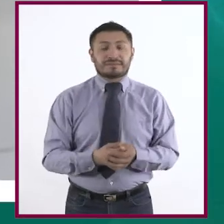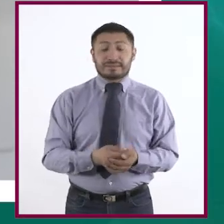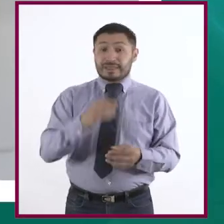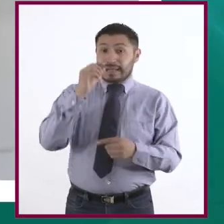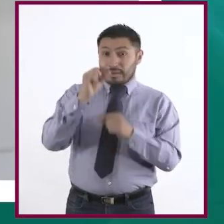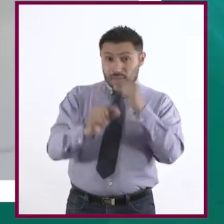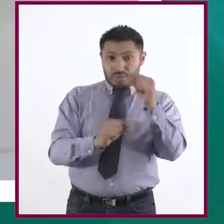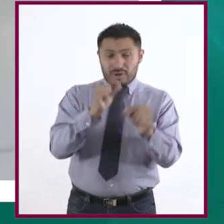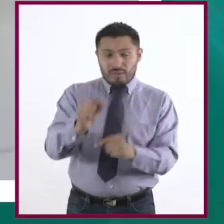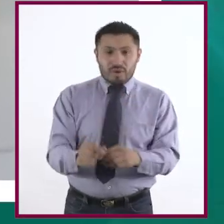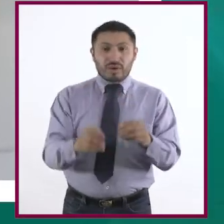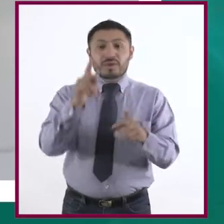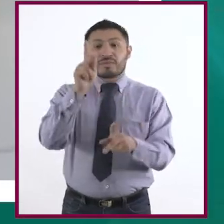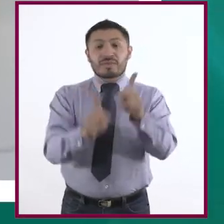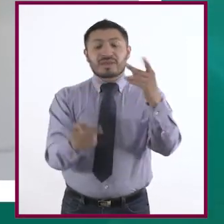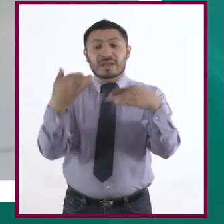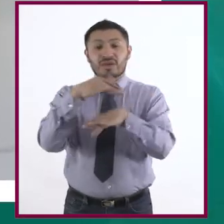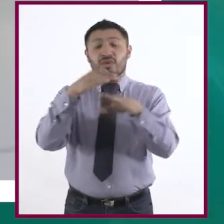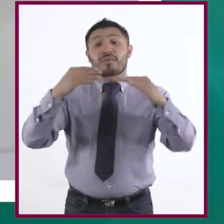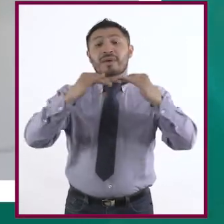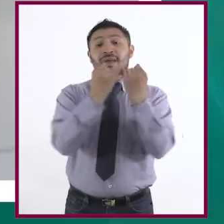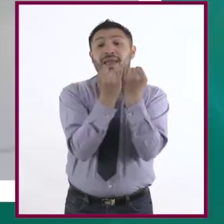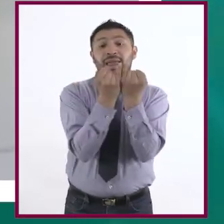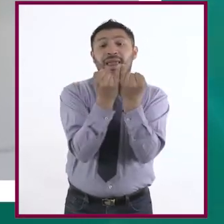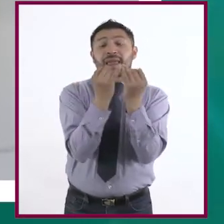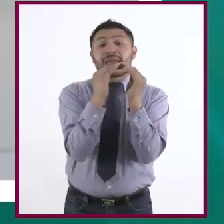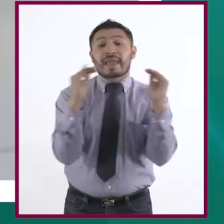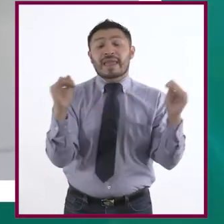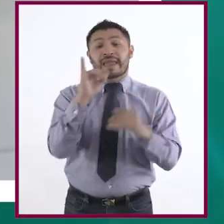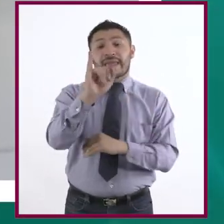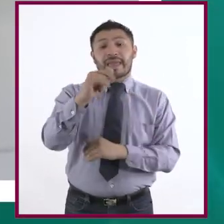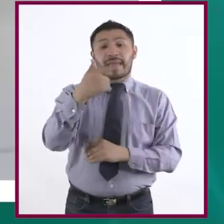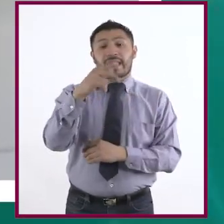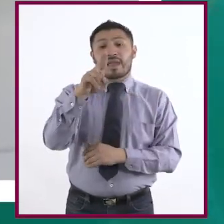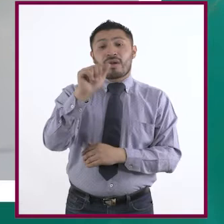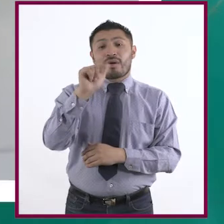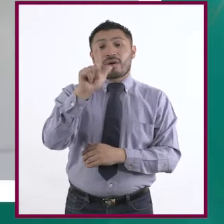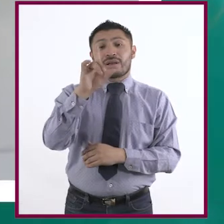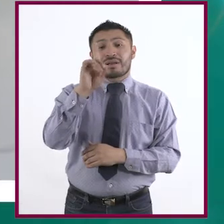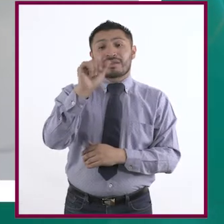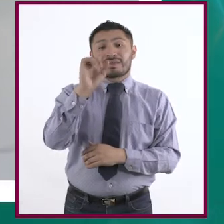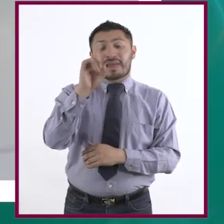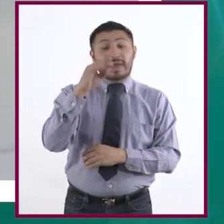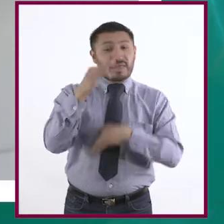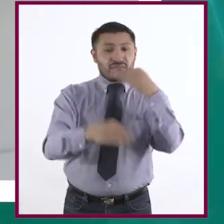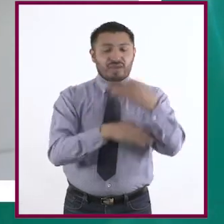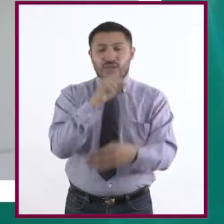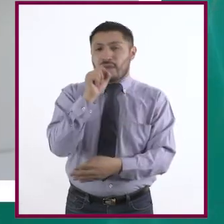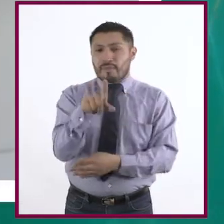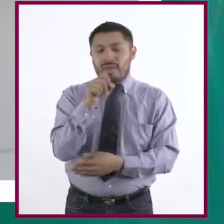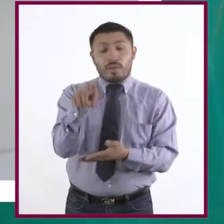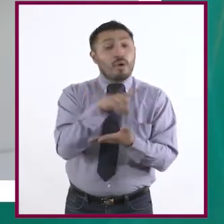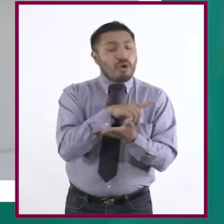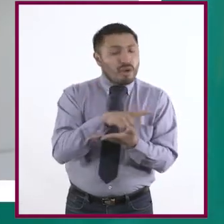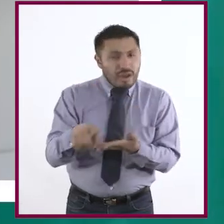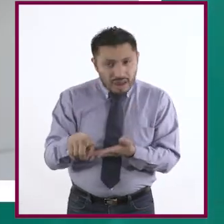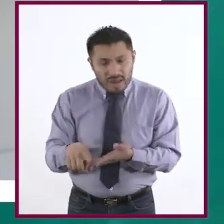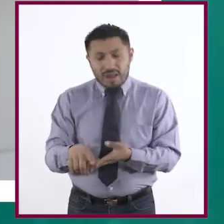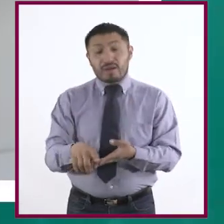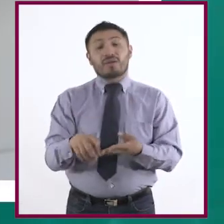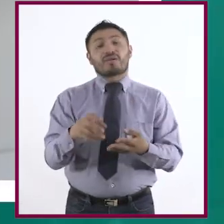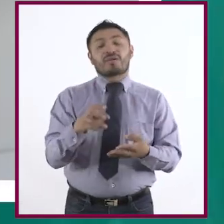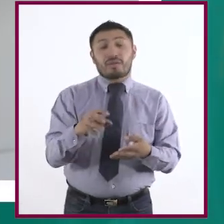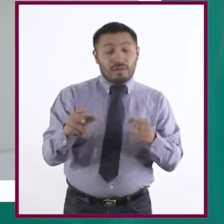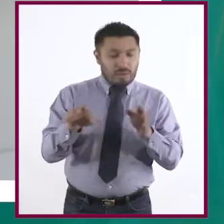Vamos a poder hablar de igualdad. Todas las personas van a tener el mismo derecho. Podemos hablar de este miedo